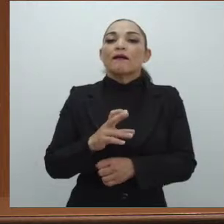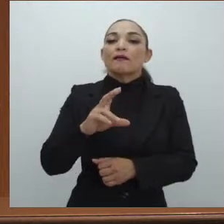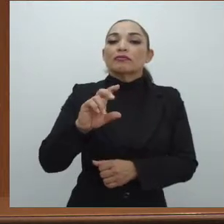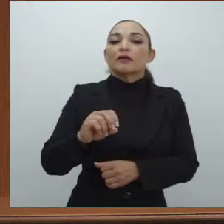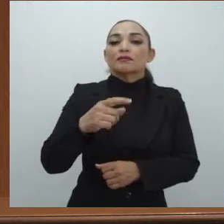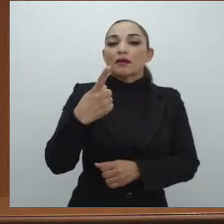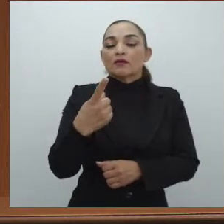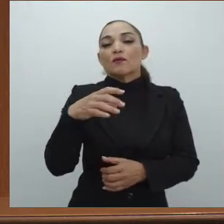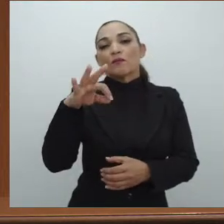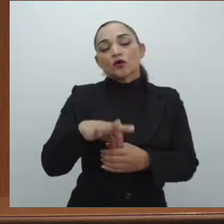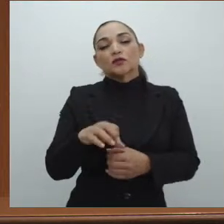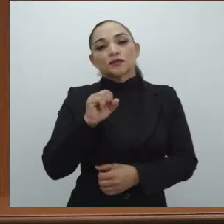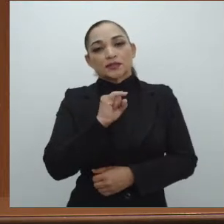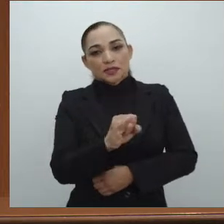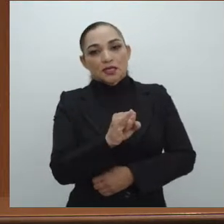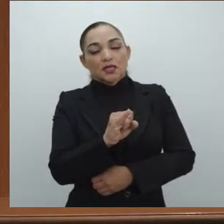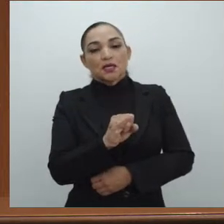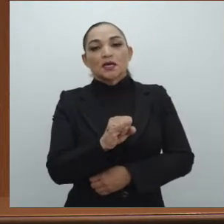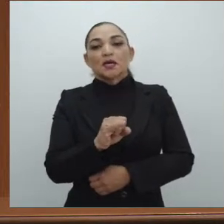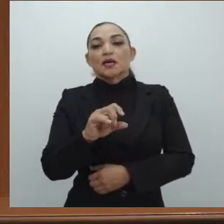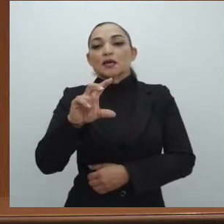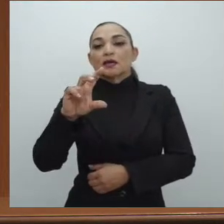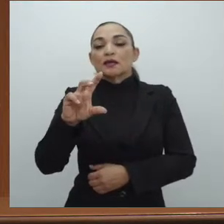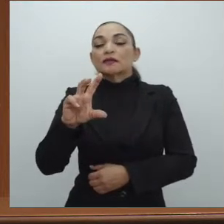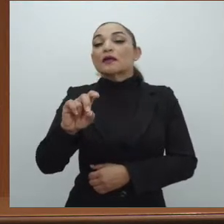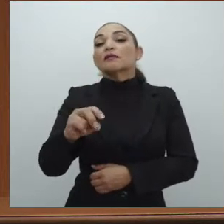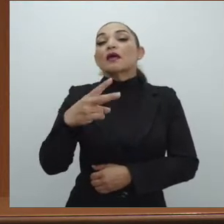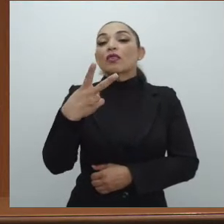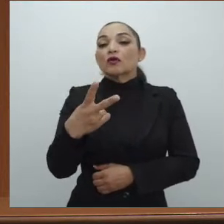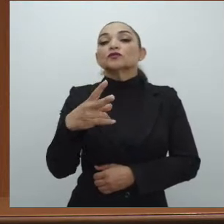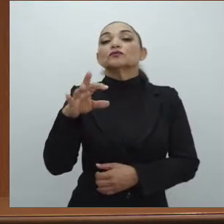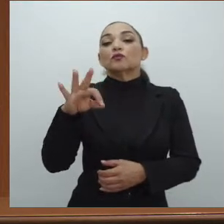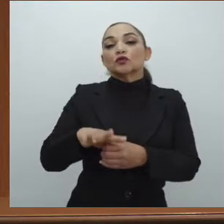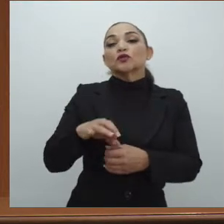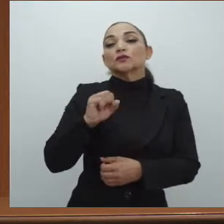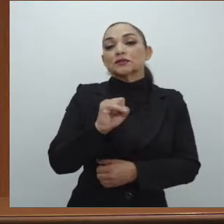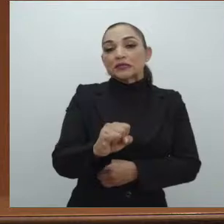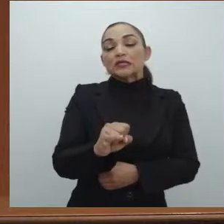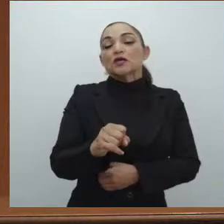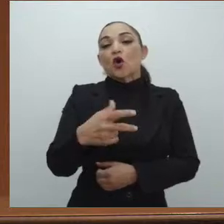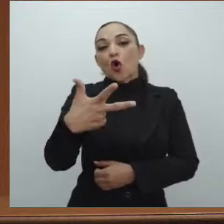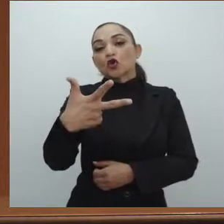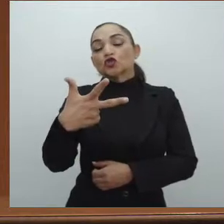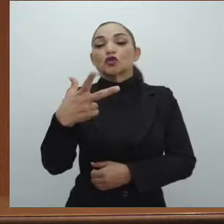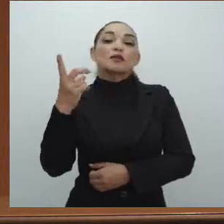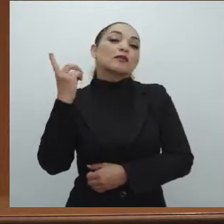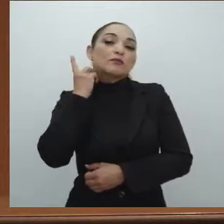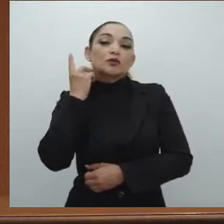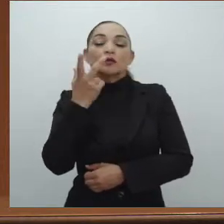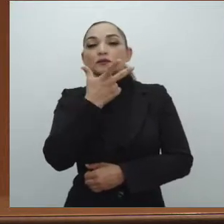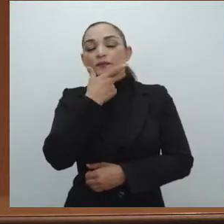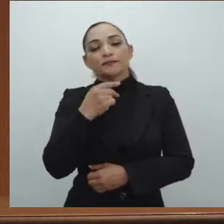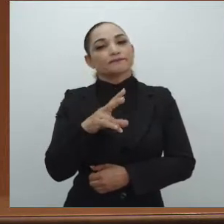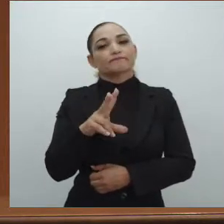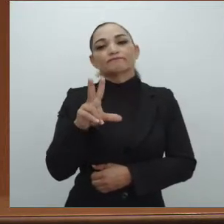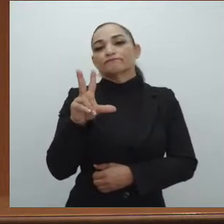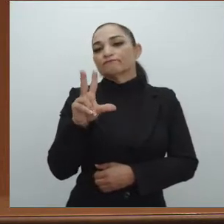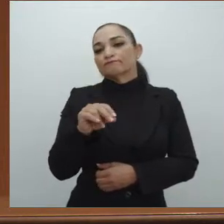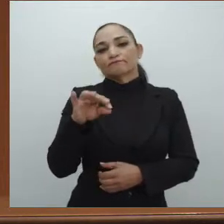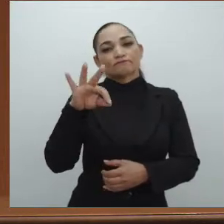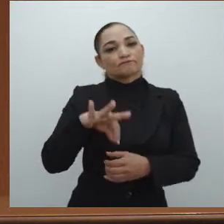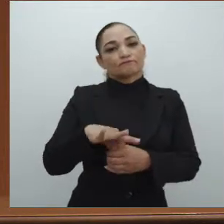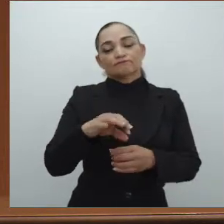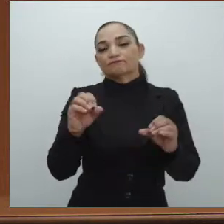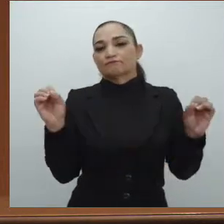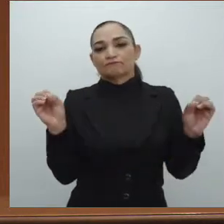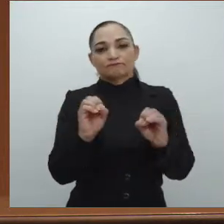31 votos a favor, 32 votos a favor y 8 diputados y diputadas no votaron. ¿Es cuánto,